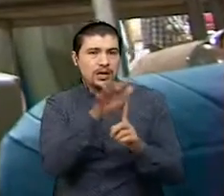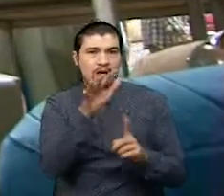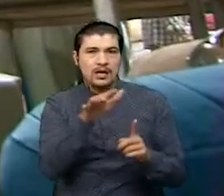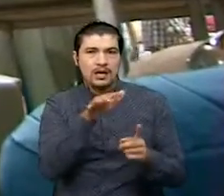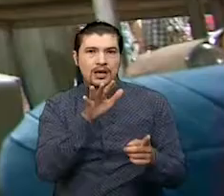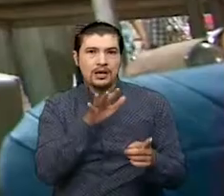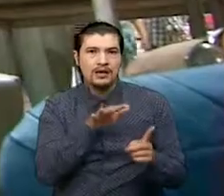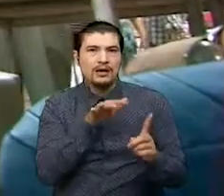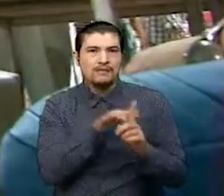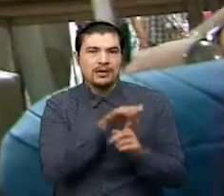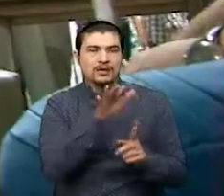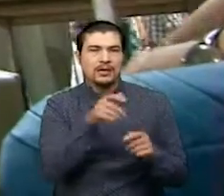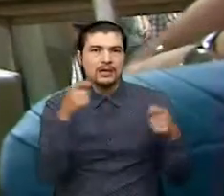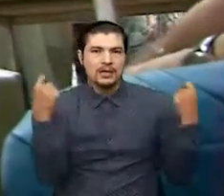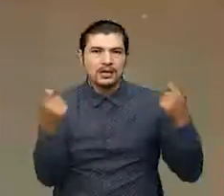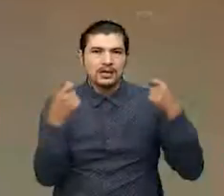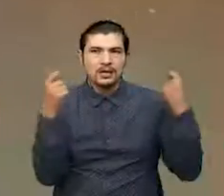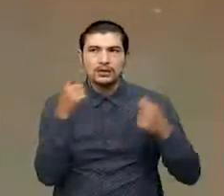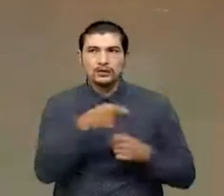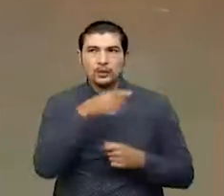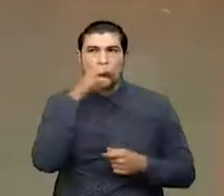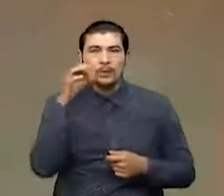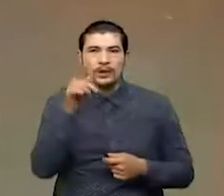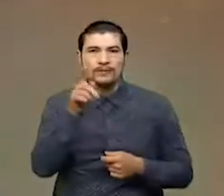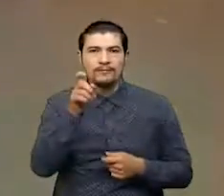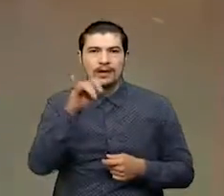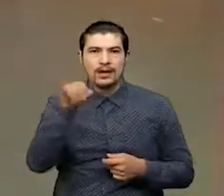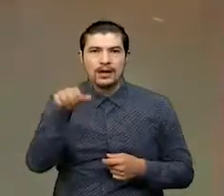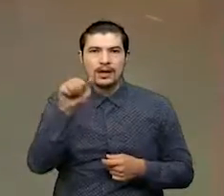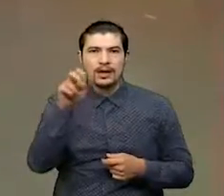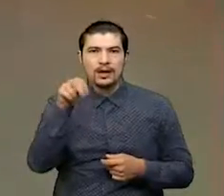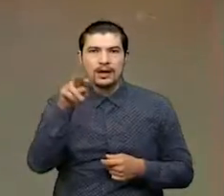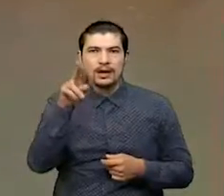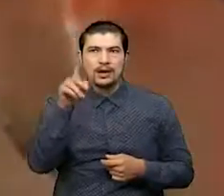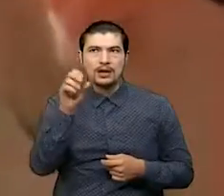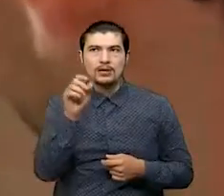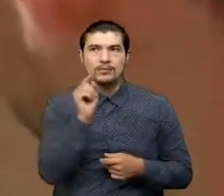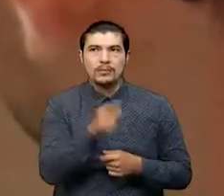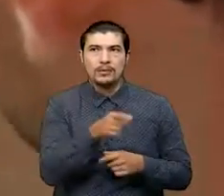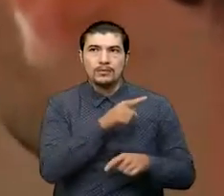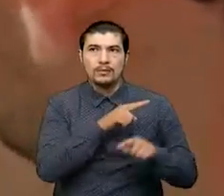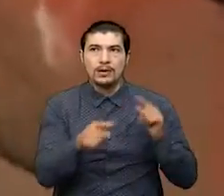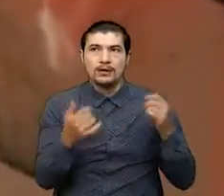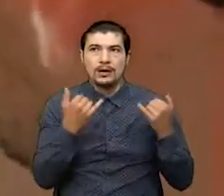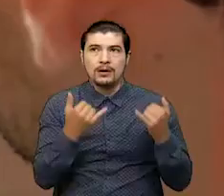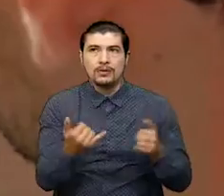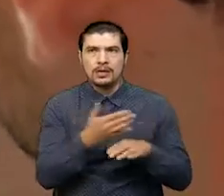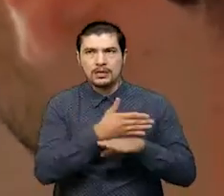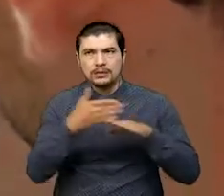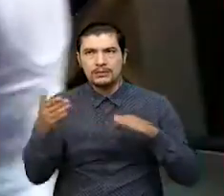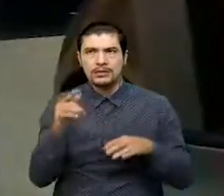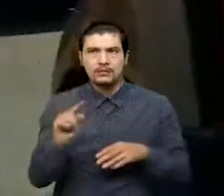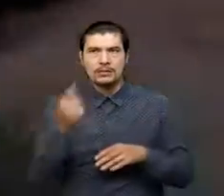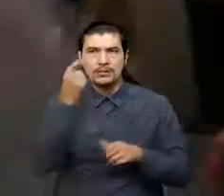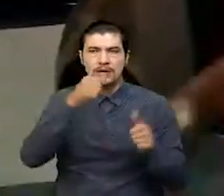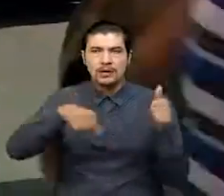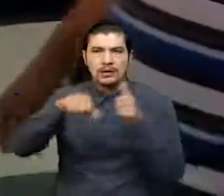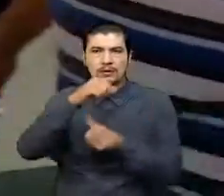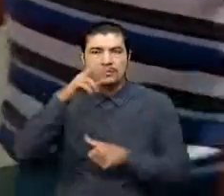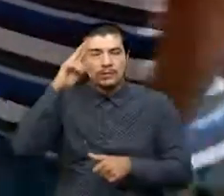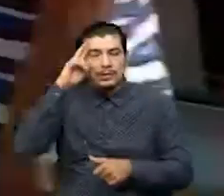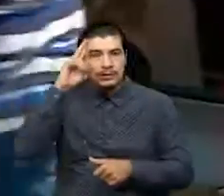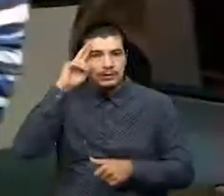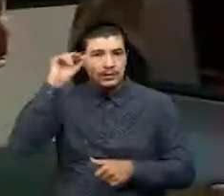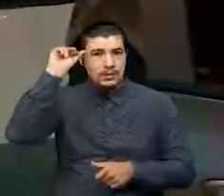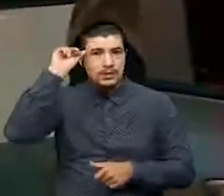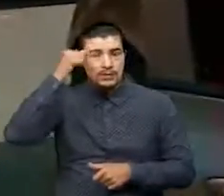campaña del candidato Sergio Fajardo a la presidencia, por lo cual se optó por que esta se diera luego de la primera vuelta. Así que recuerde,